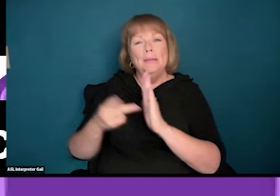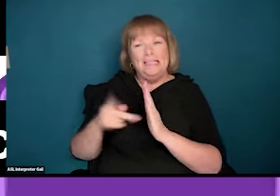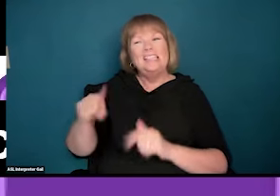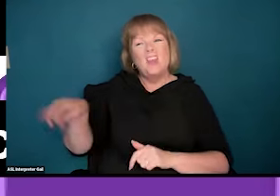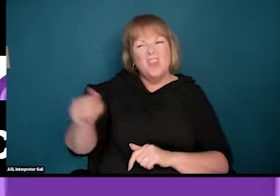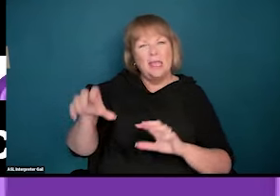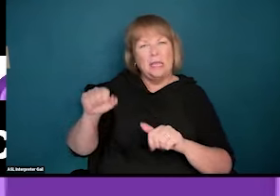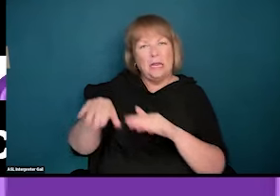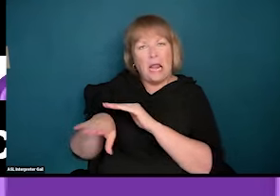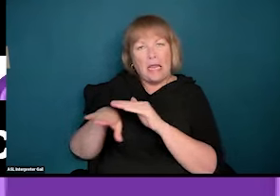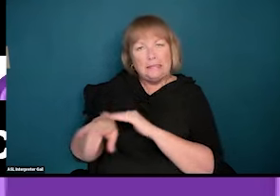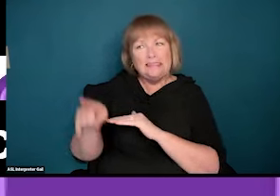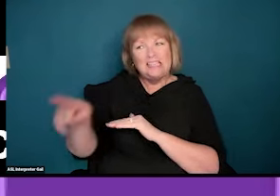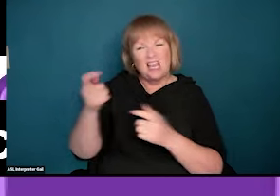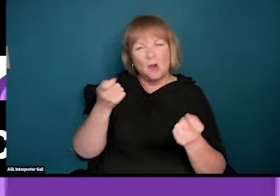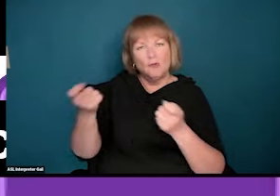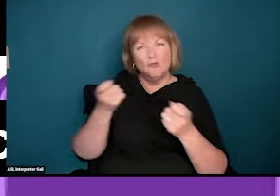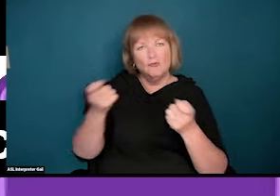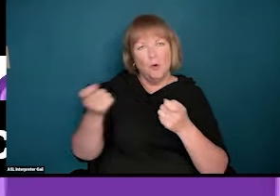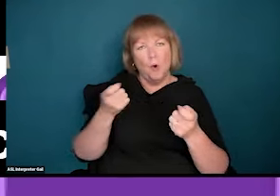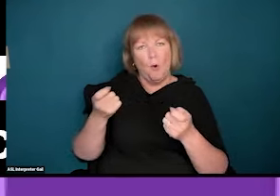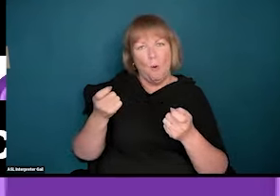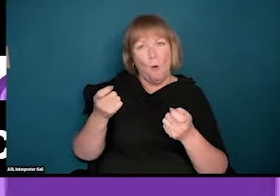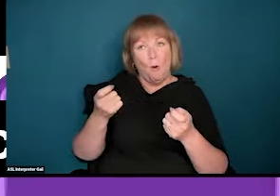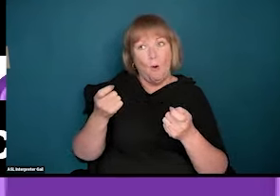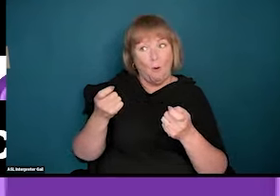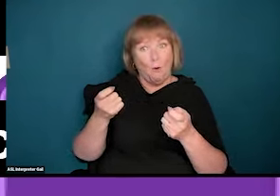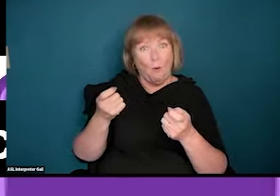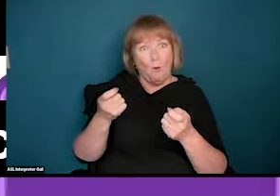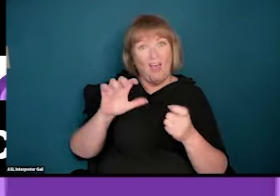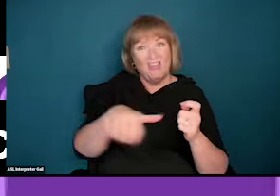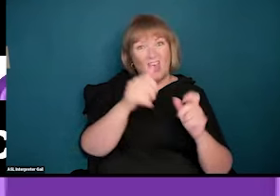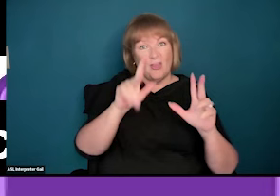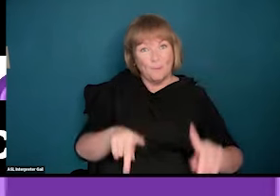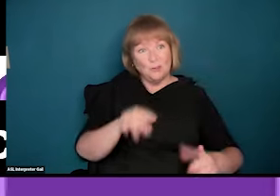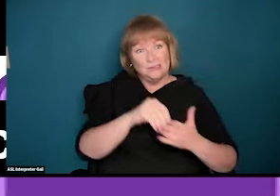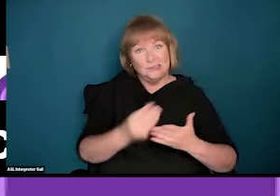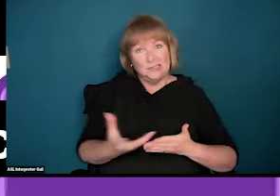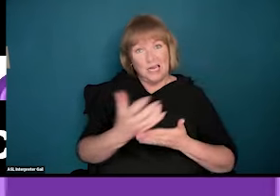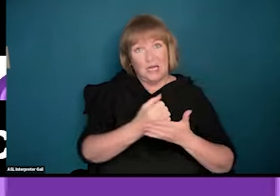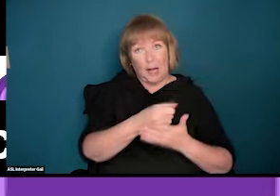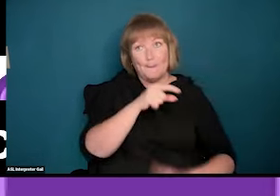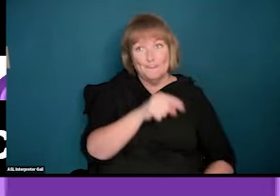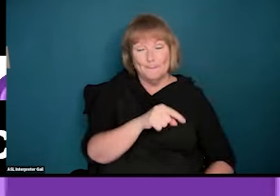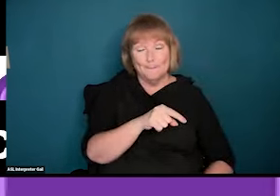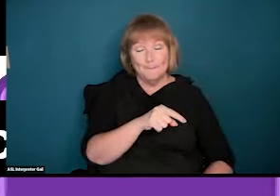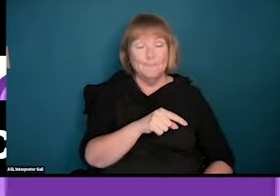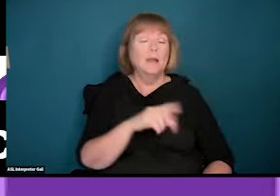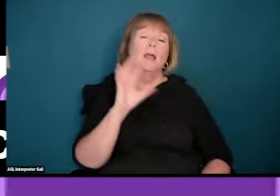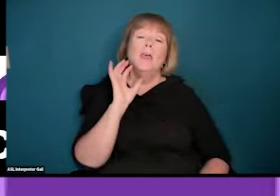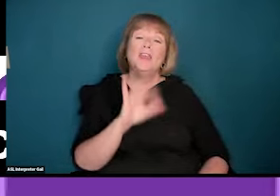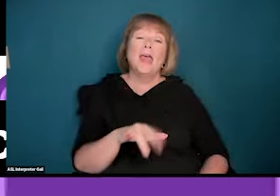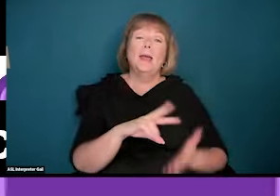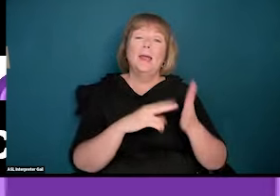ellos. Entonces, es la asignación de esta persona que va a pagar todo y se va a hacer responsable de esta cantidad